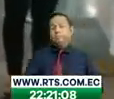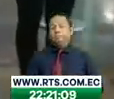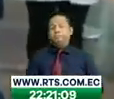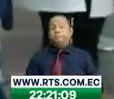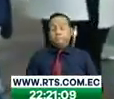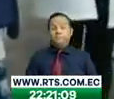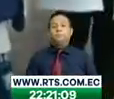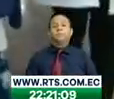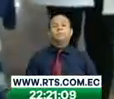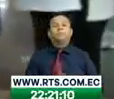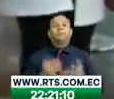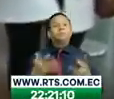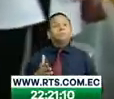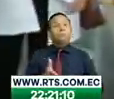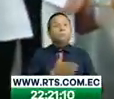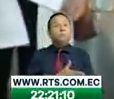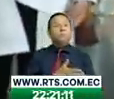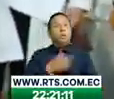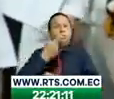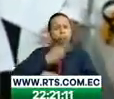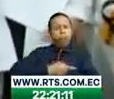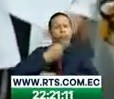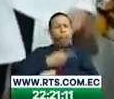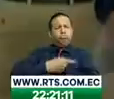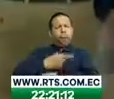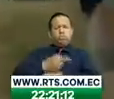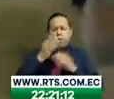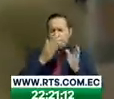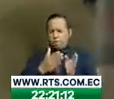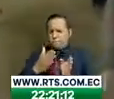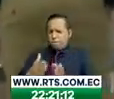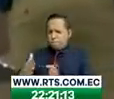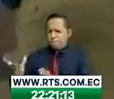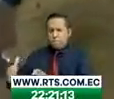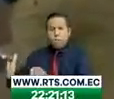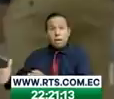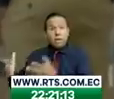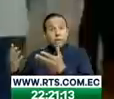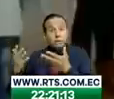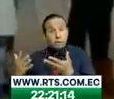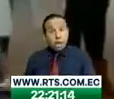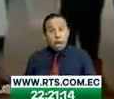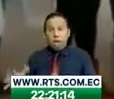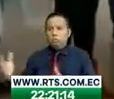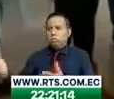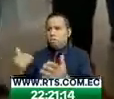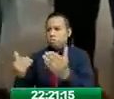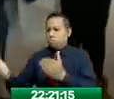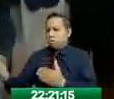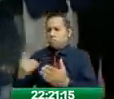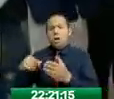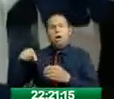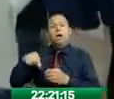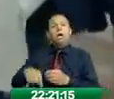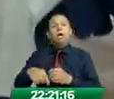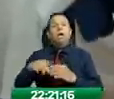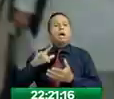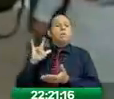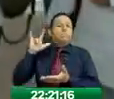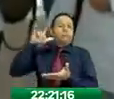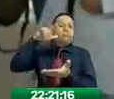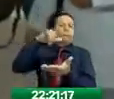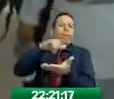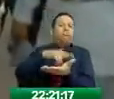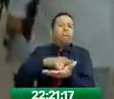Se prepararon por algunos días para no descuidar ningún detalle. Así llegó la hora y todos se reunieron en el aeropuerto de Guayaquil, donde